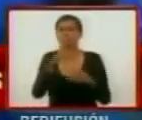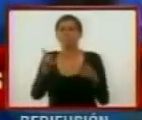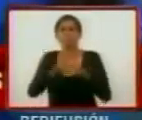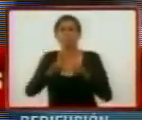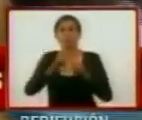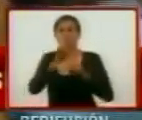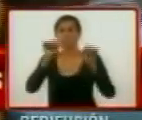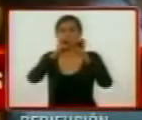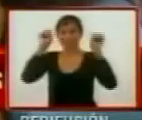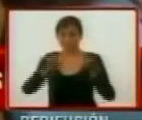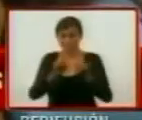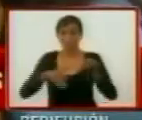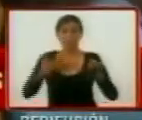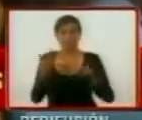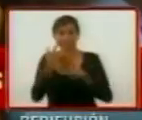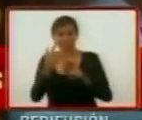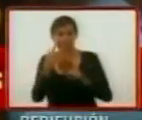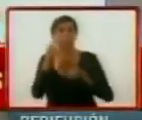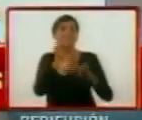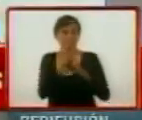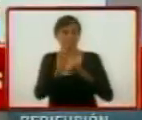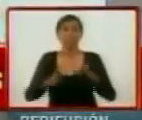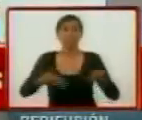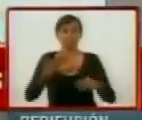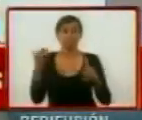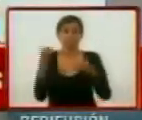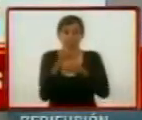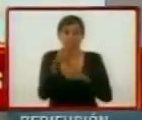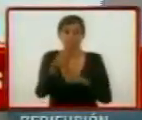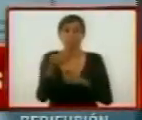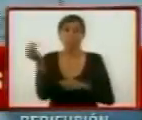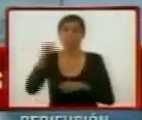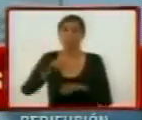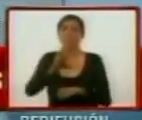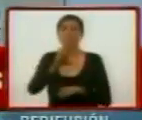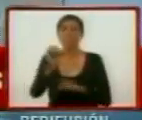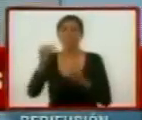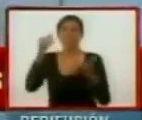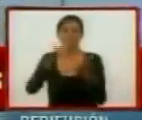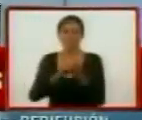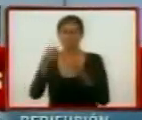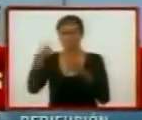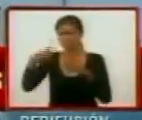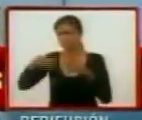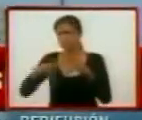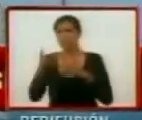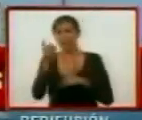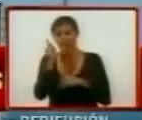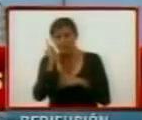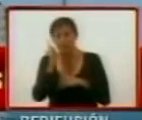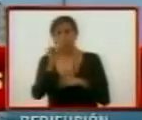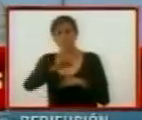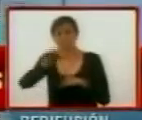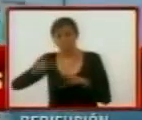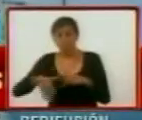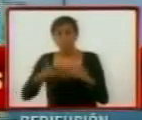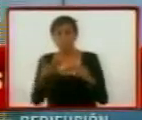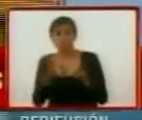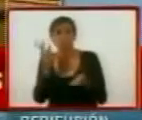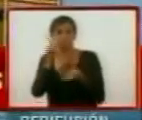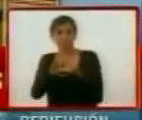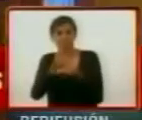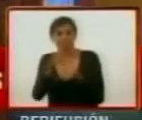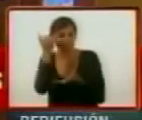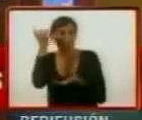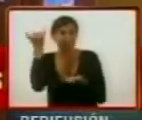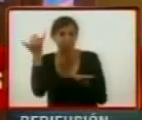ser consultado por el público en la web. Podrá informarse de más de 30.000 acervos existentes y los usuarios pueden formar parte de la iniciativa.